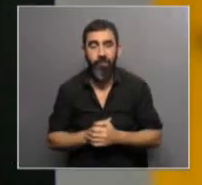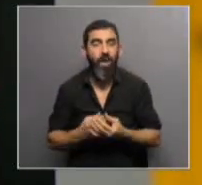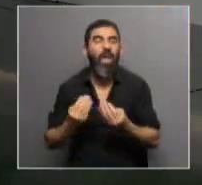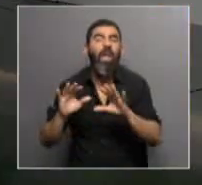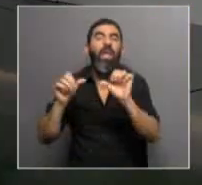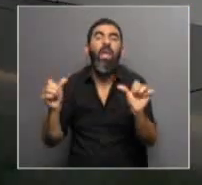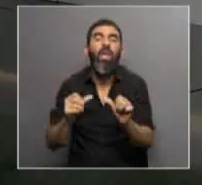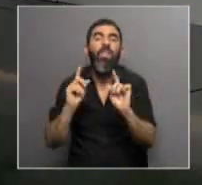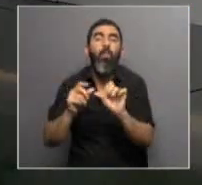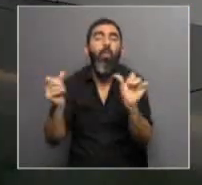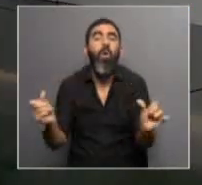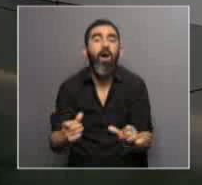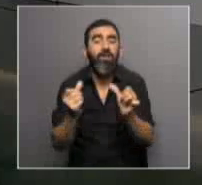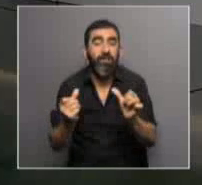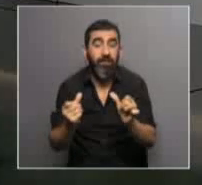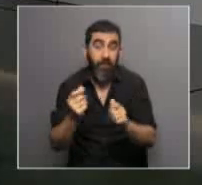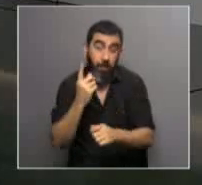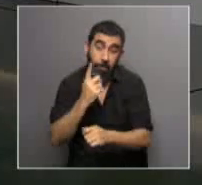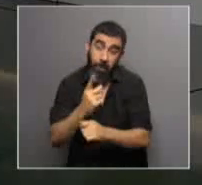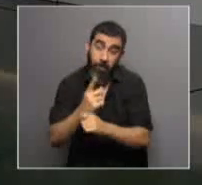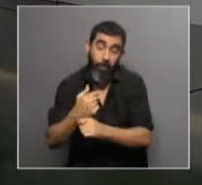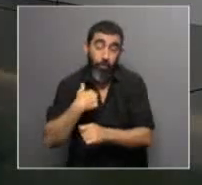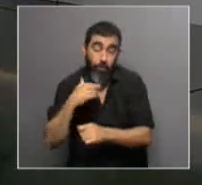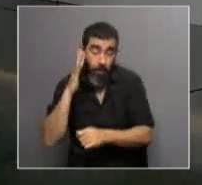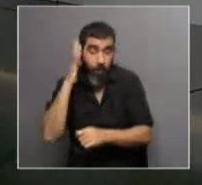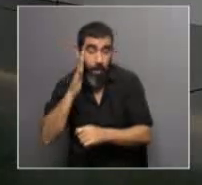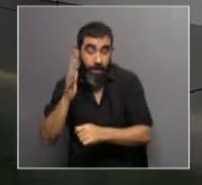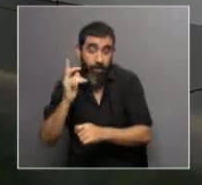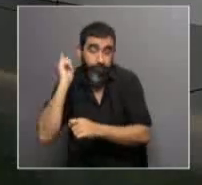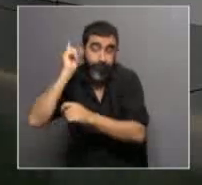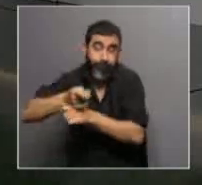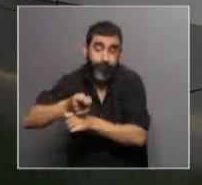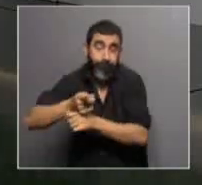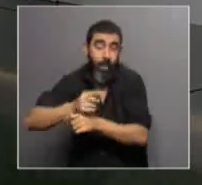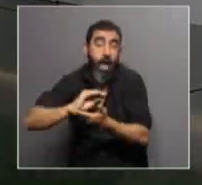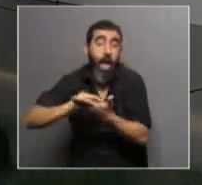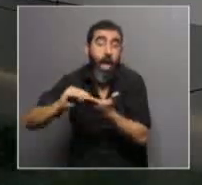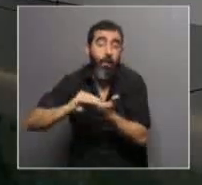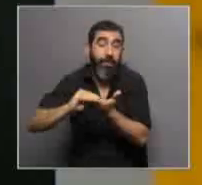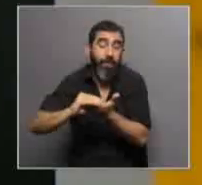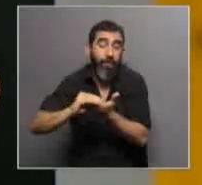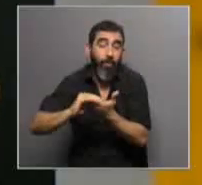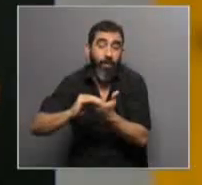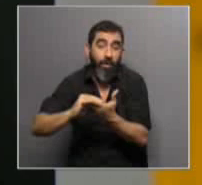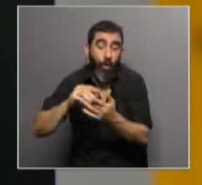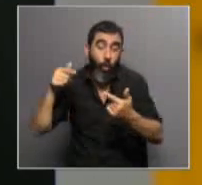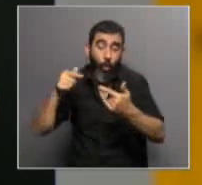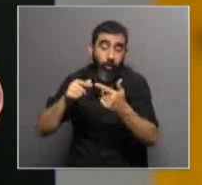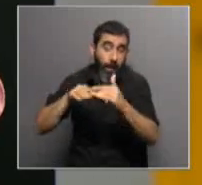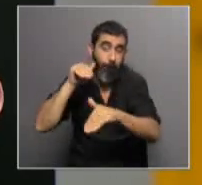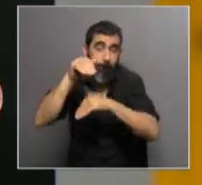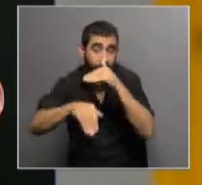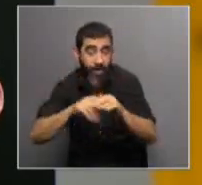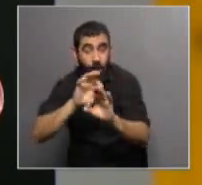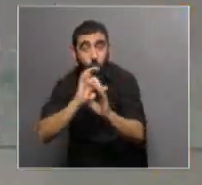acciones que tenemos que tomar creo que la primera es dejar de tomar determinaciones administrativas que van en el corazón de una plata o del sistema